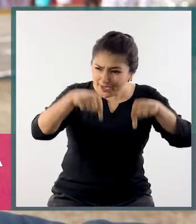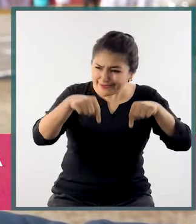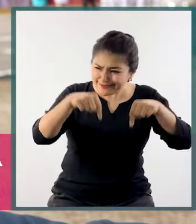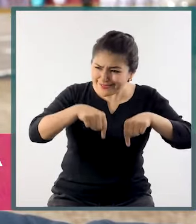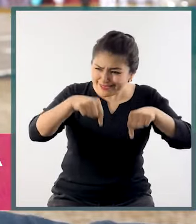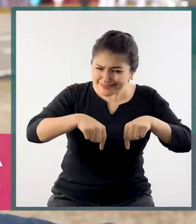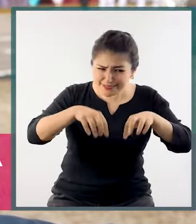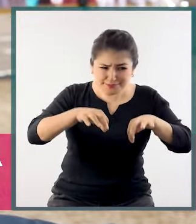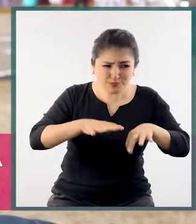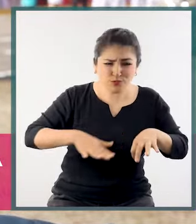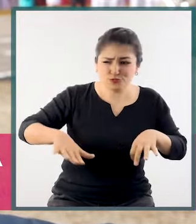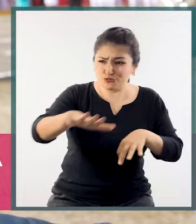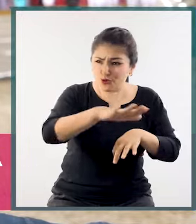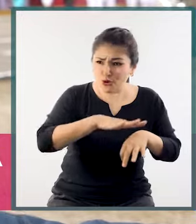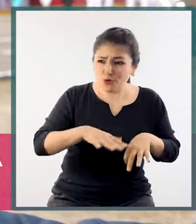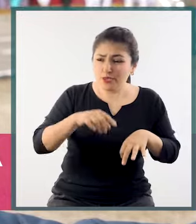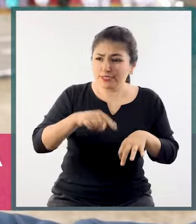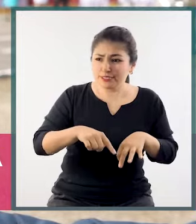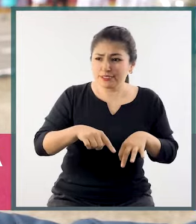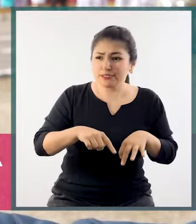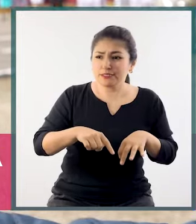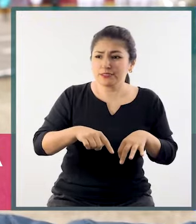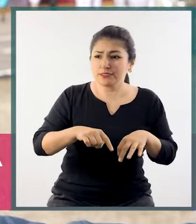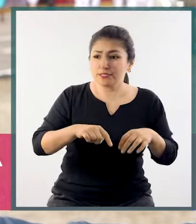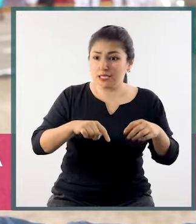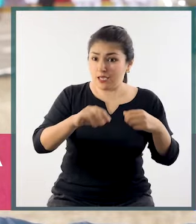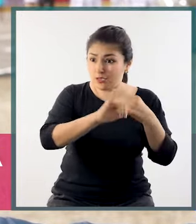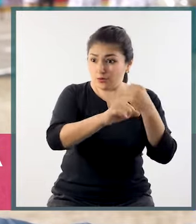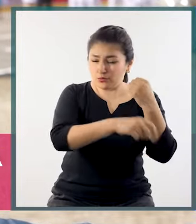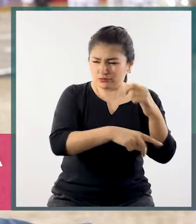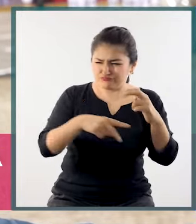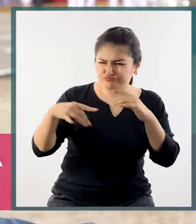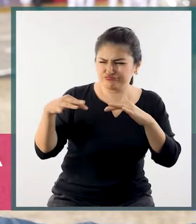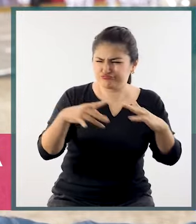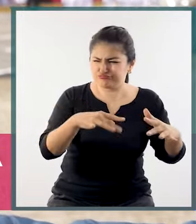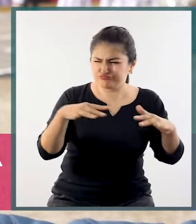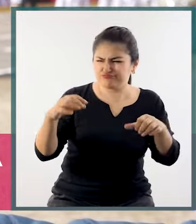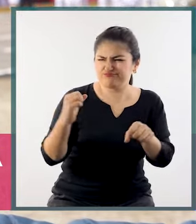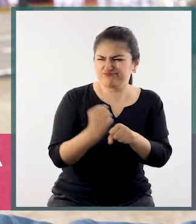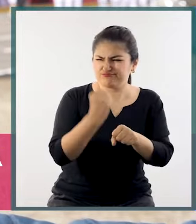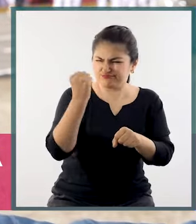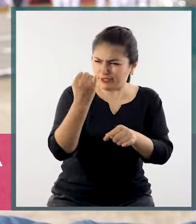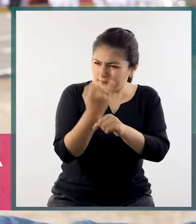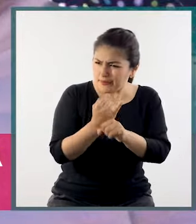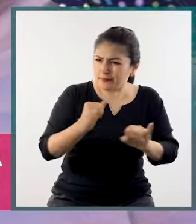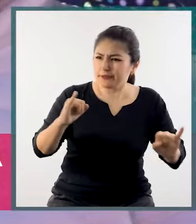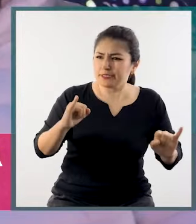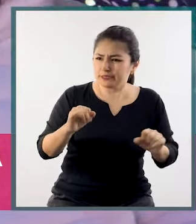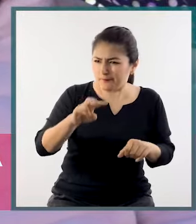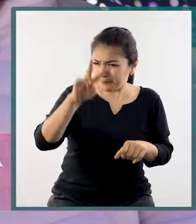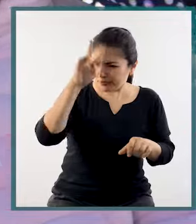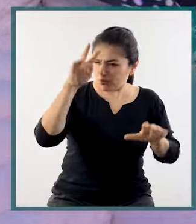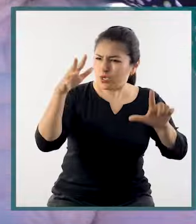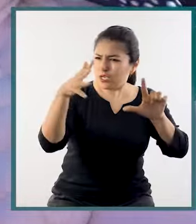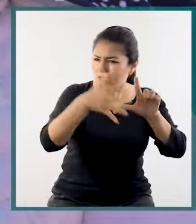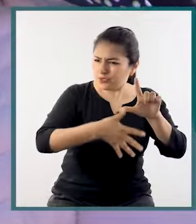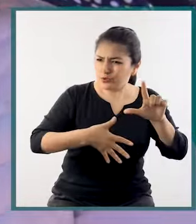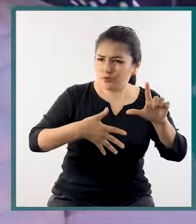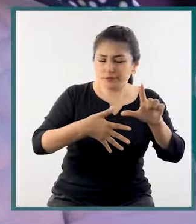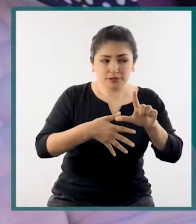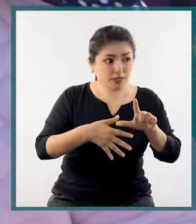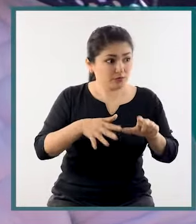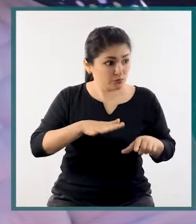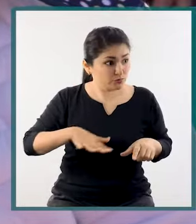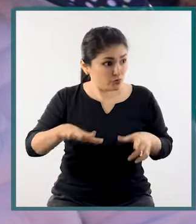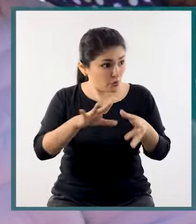aquí precisamente en las Pampas de Chacamarca, se selló, por así decirlo, la independencia de Perú y de toda Latinoamérica. Estamos sentados sobre historia.